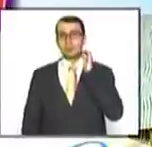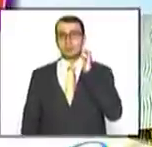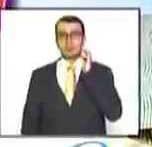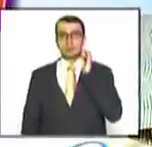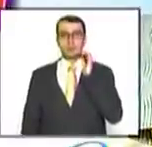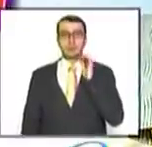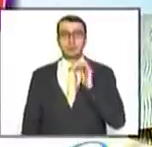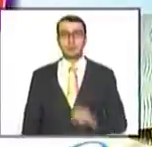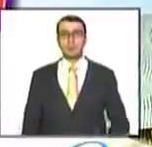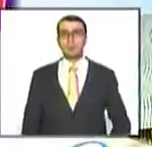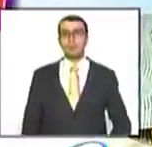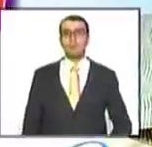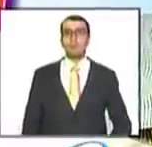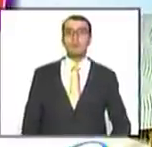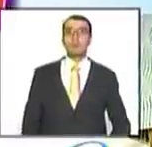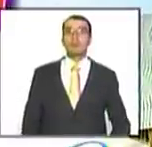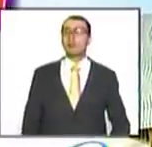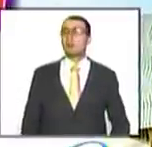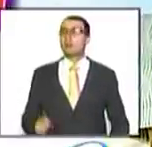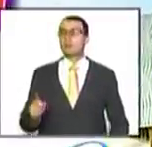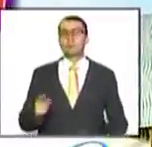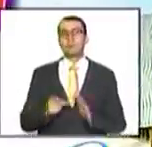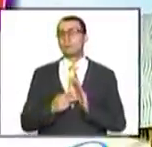converge, llena